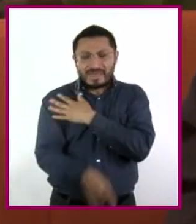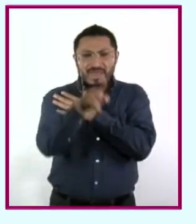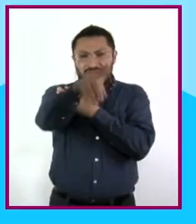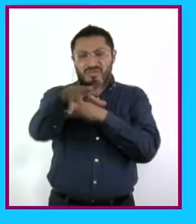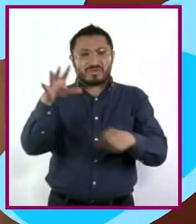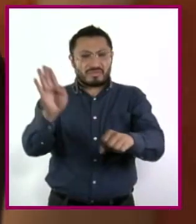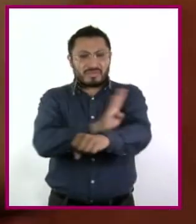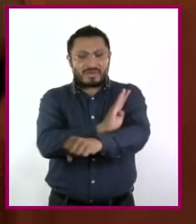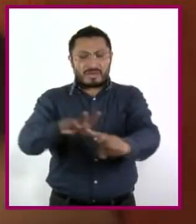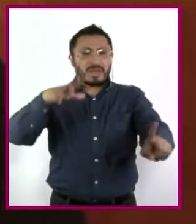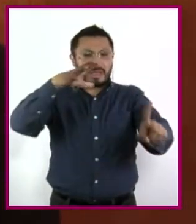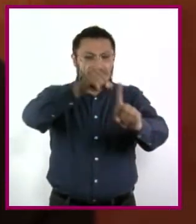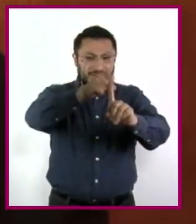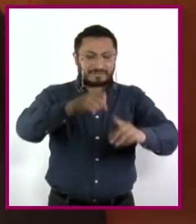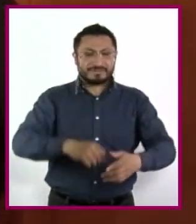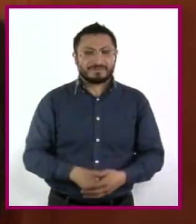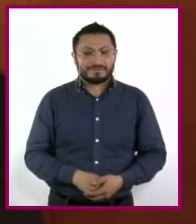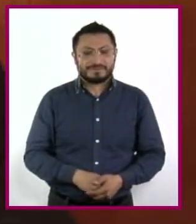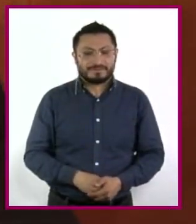¡Ya!